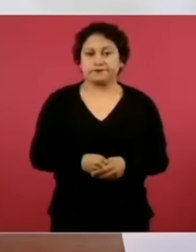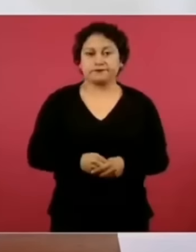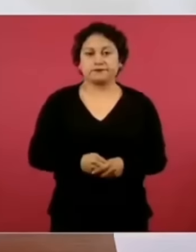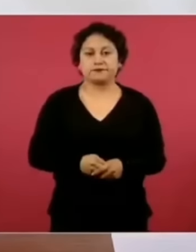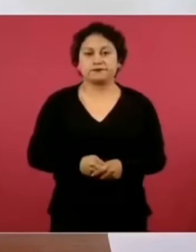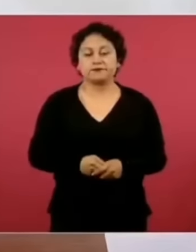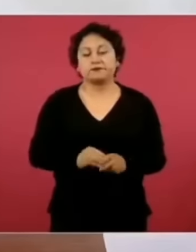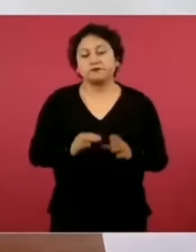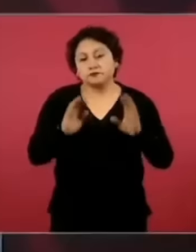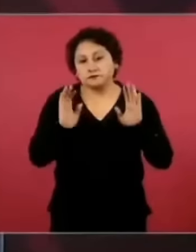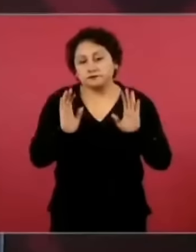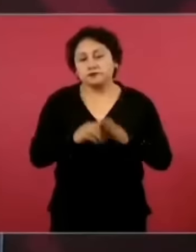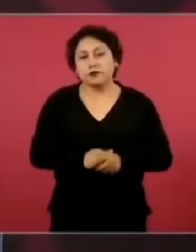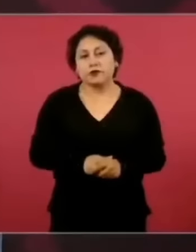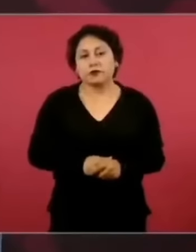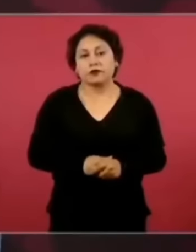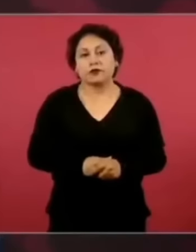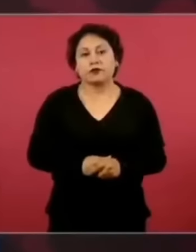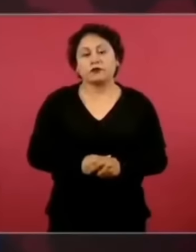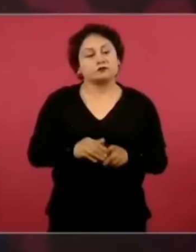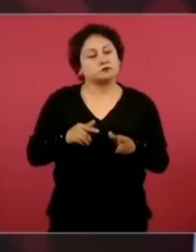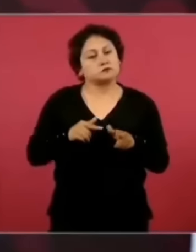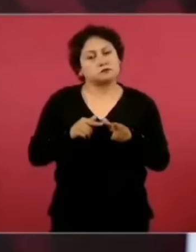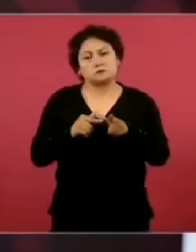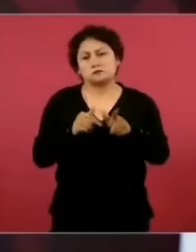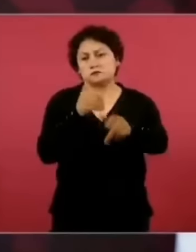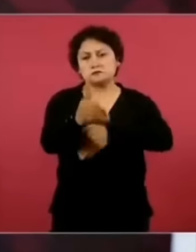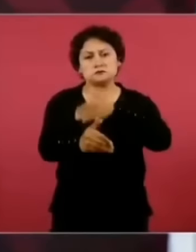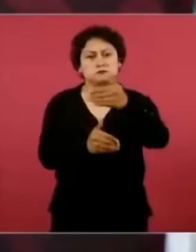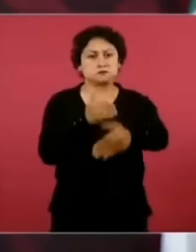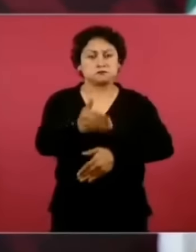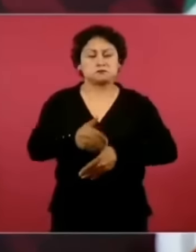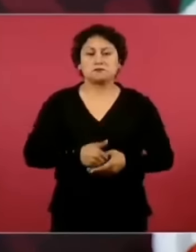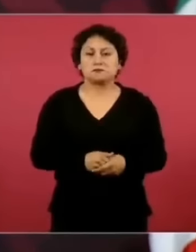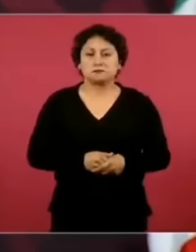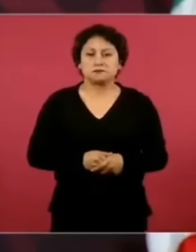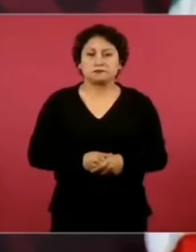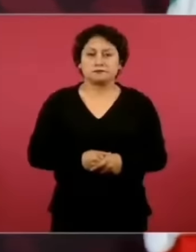pues vamos a seguir adelante. Y